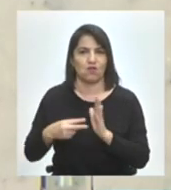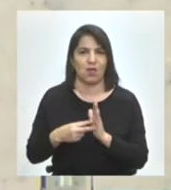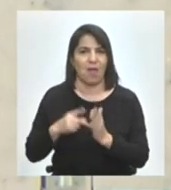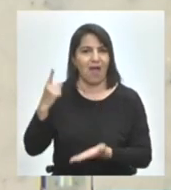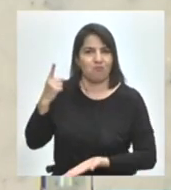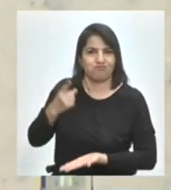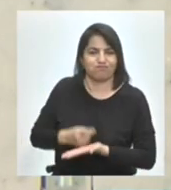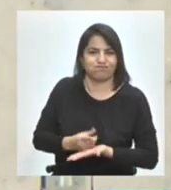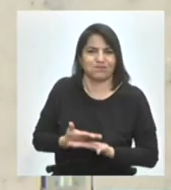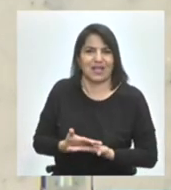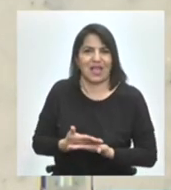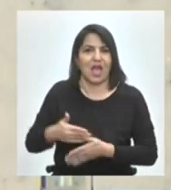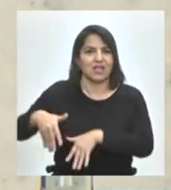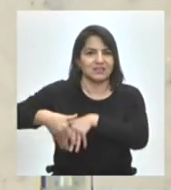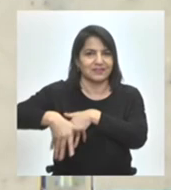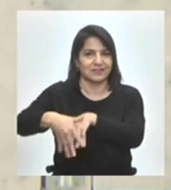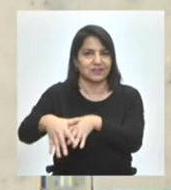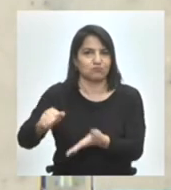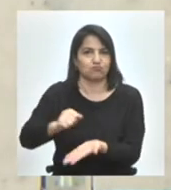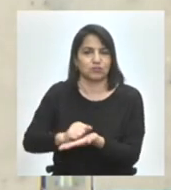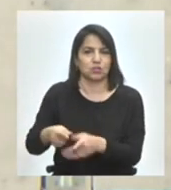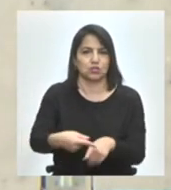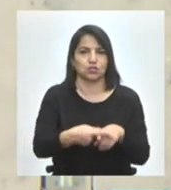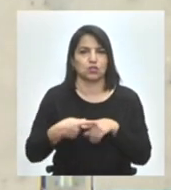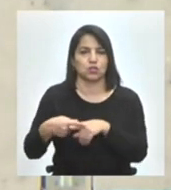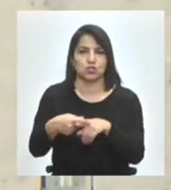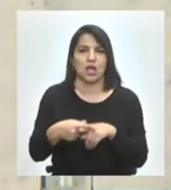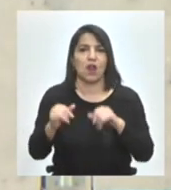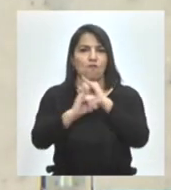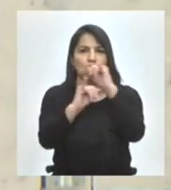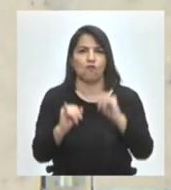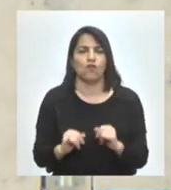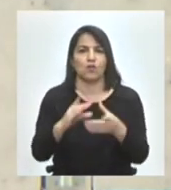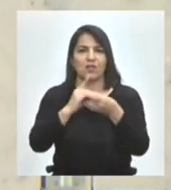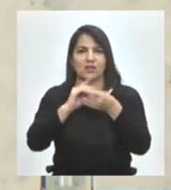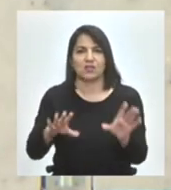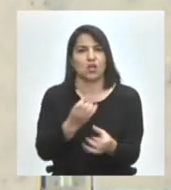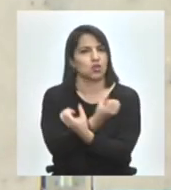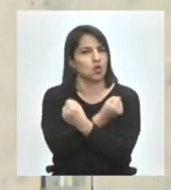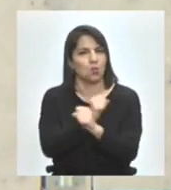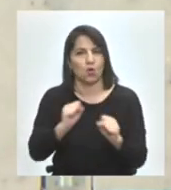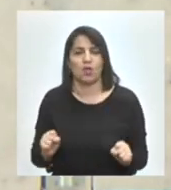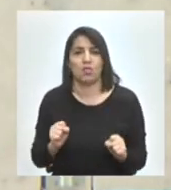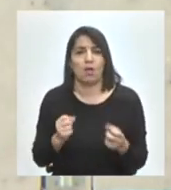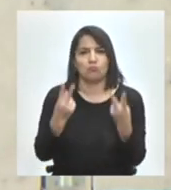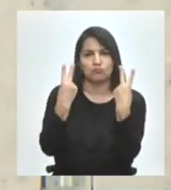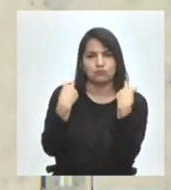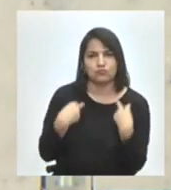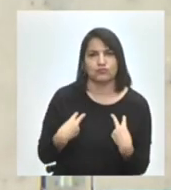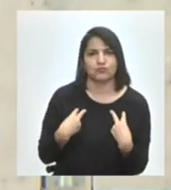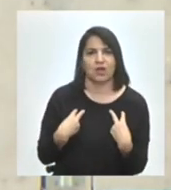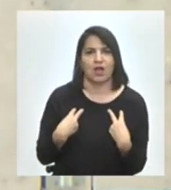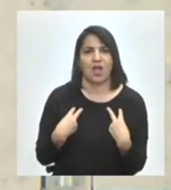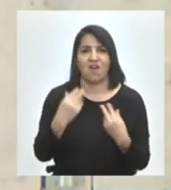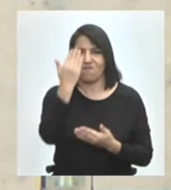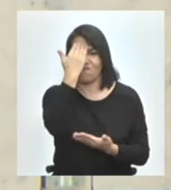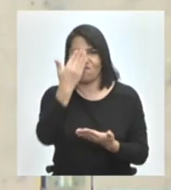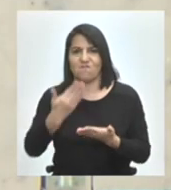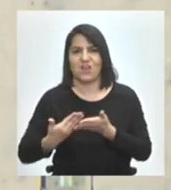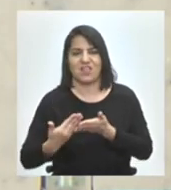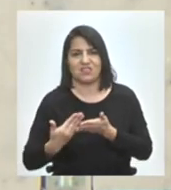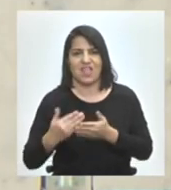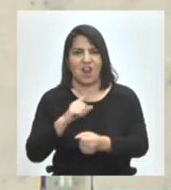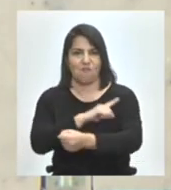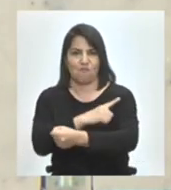social, bajo el convencimiento de que el método democrático no podía rendirse frente al uso de la fuerza. Así